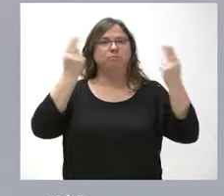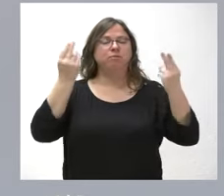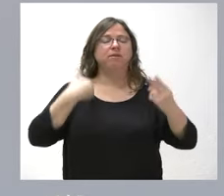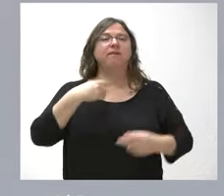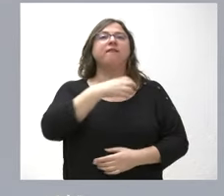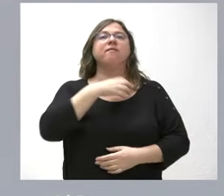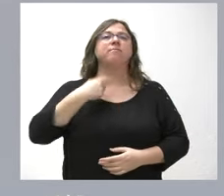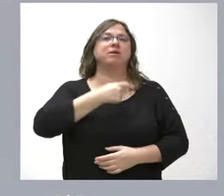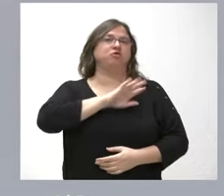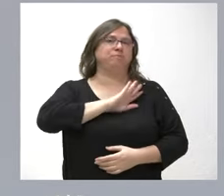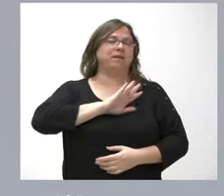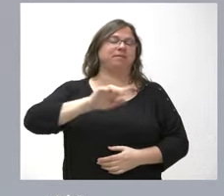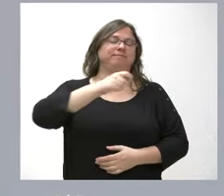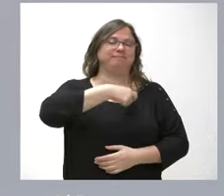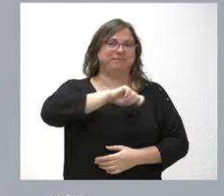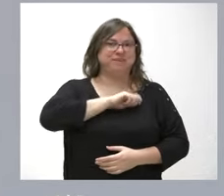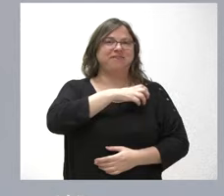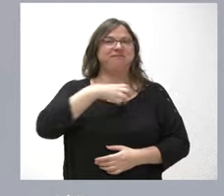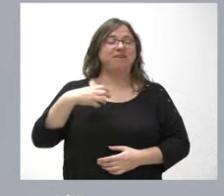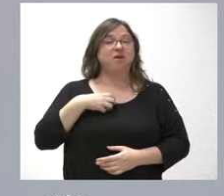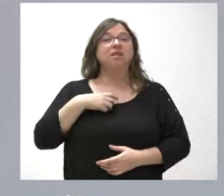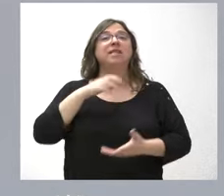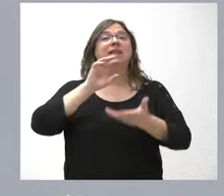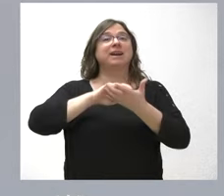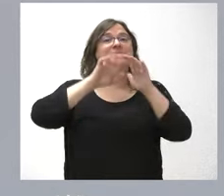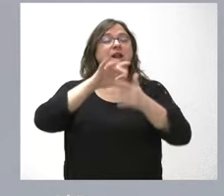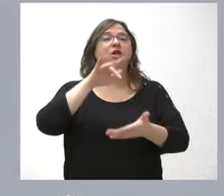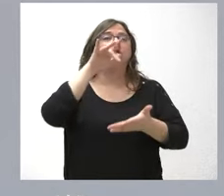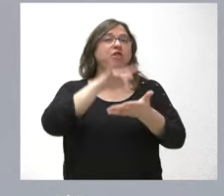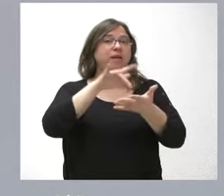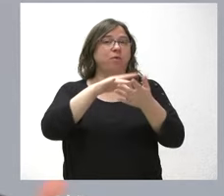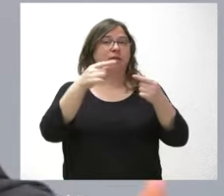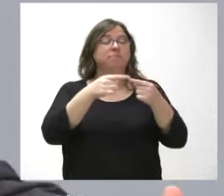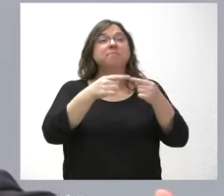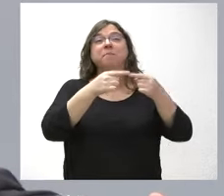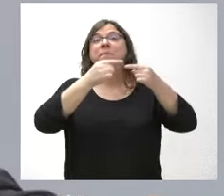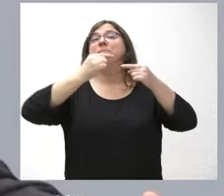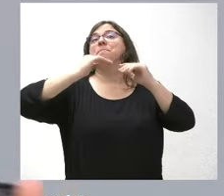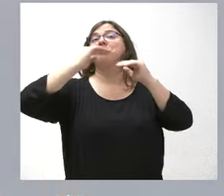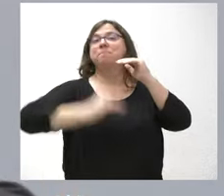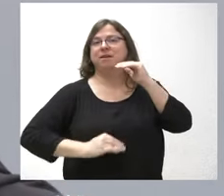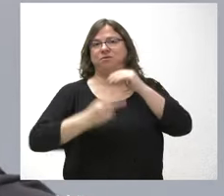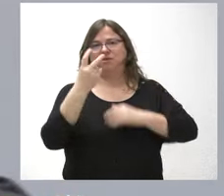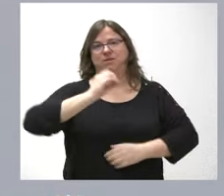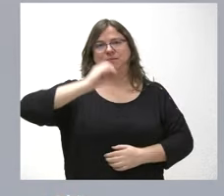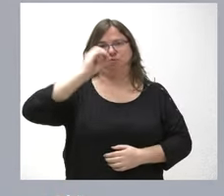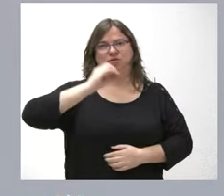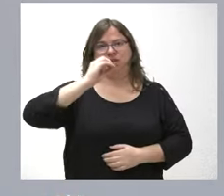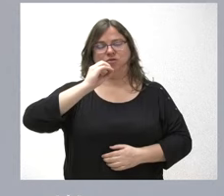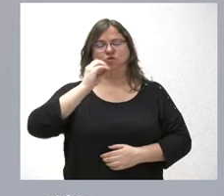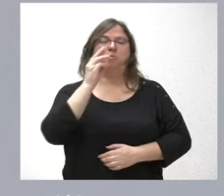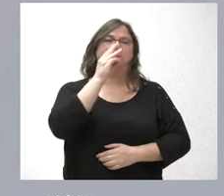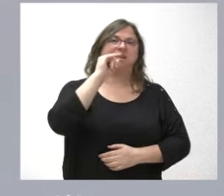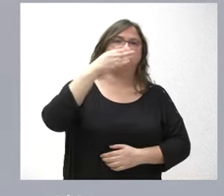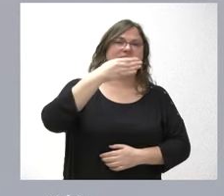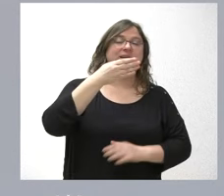España. Castilla y León tiene una deuda sobre el PIB que es inferior al 20%, por tanto, nos situamos por